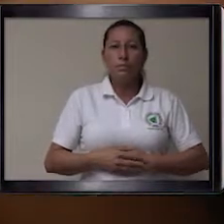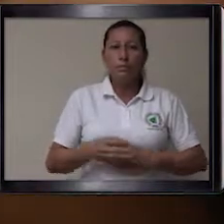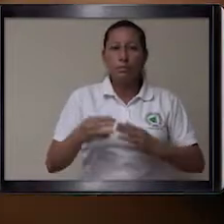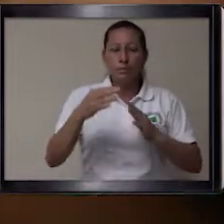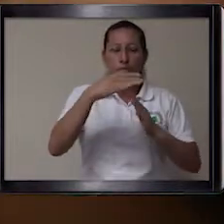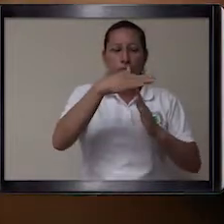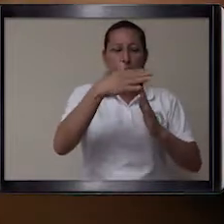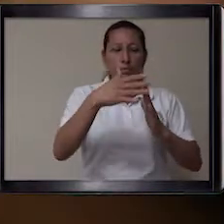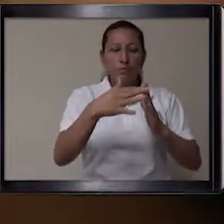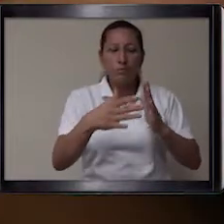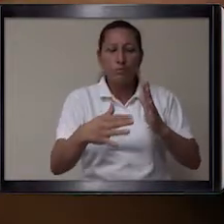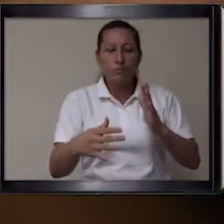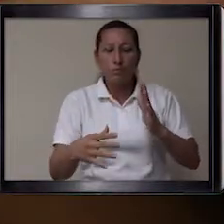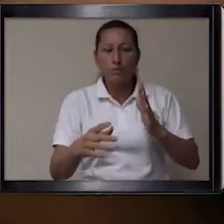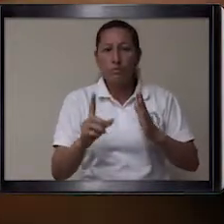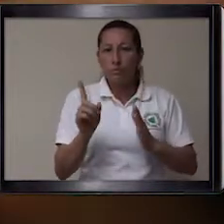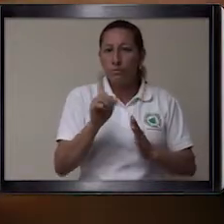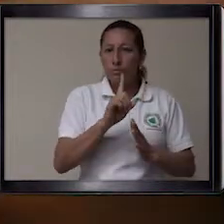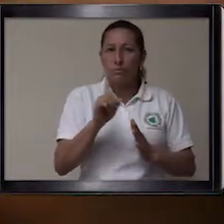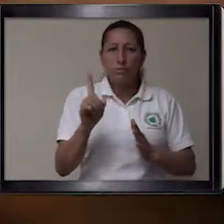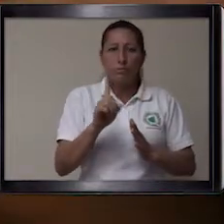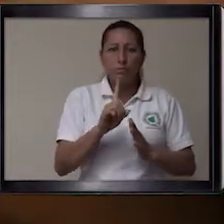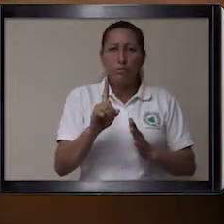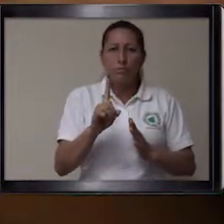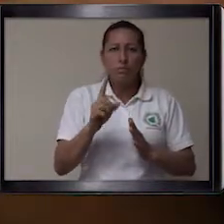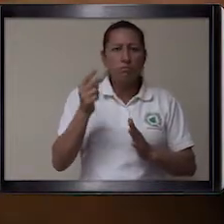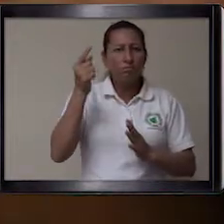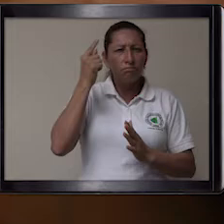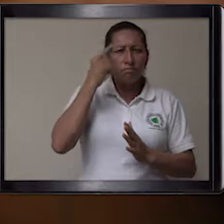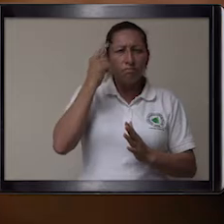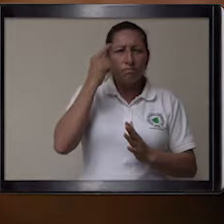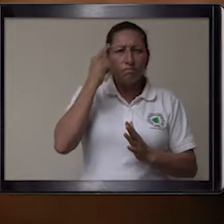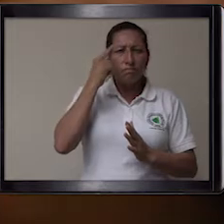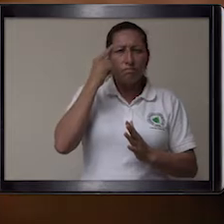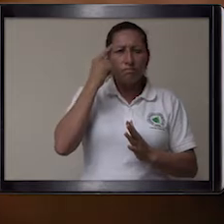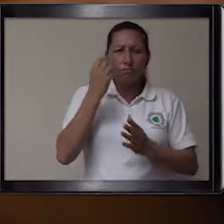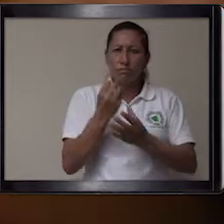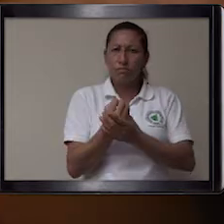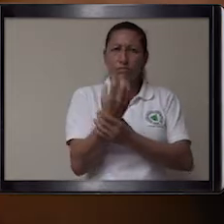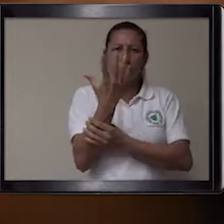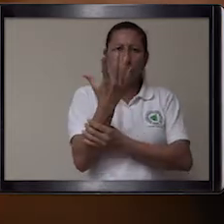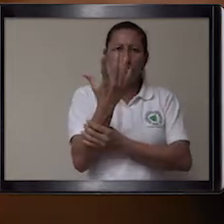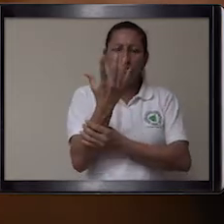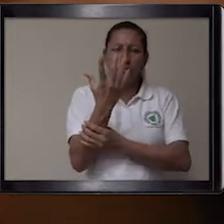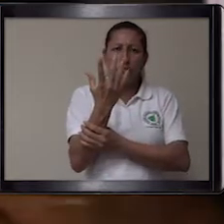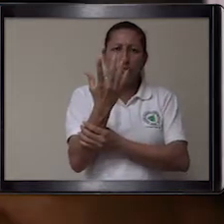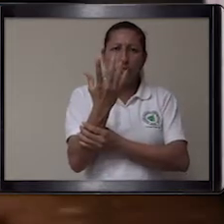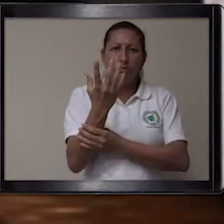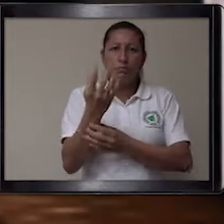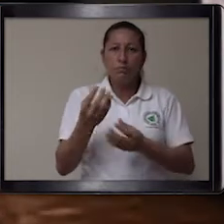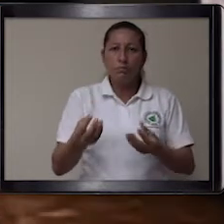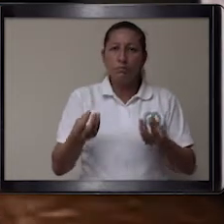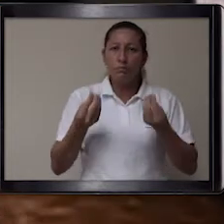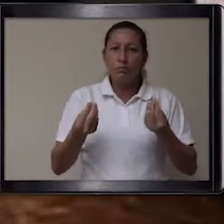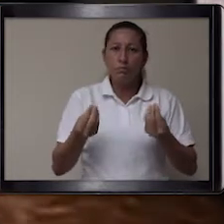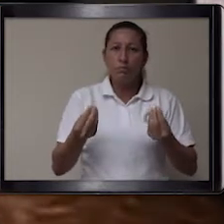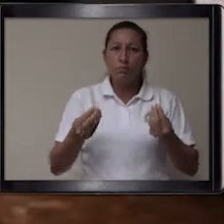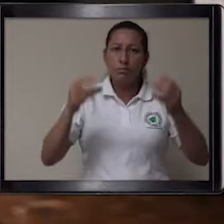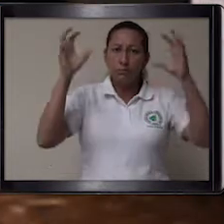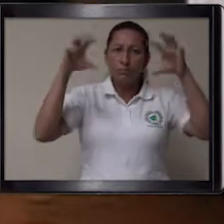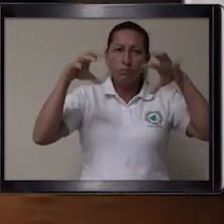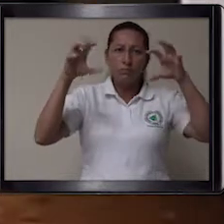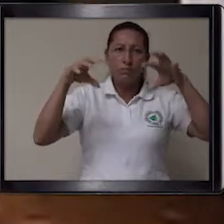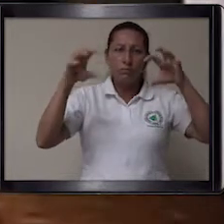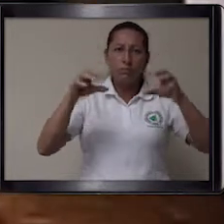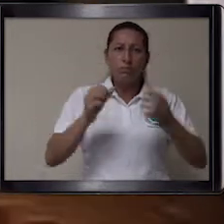Un deslizamiento no solo se puede atribuir a la actividad normal de un volcán, sino a otros factores como las fuertes y